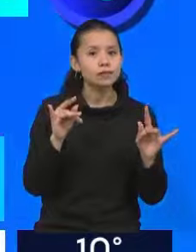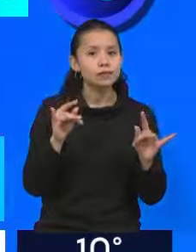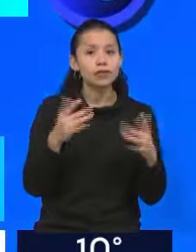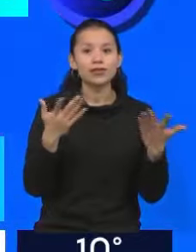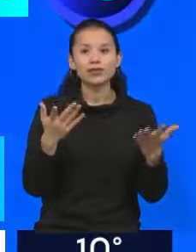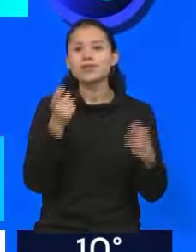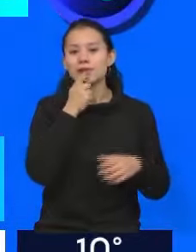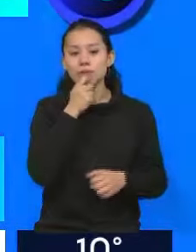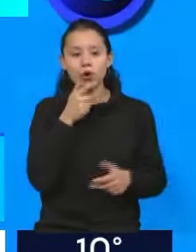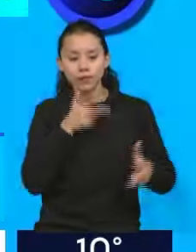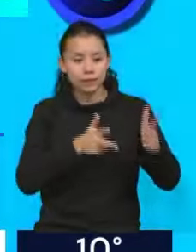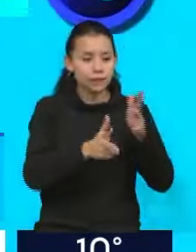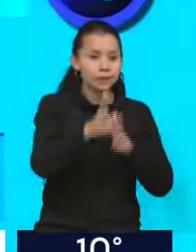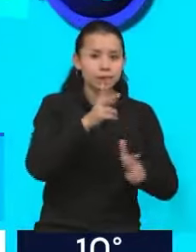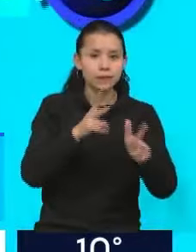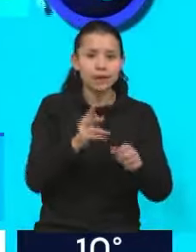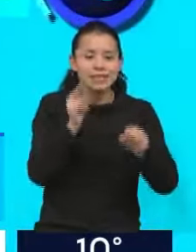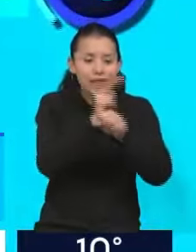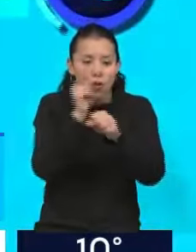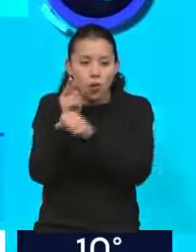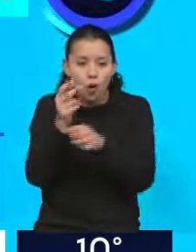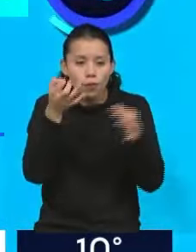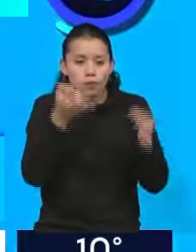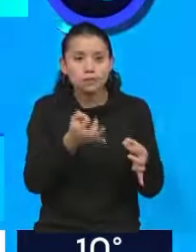temperaturas, y de ahí que puede complicarse o se va a complicar la transitabilidad segura, que se venía ya más o menos